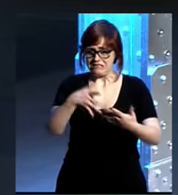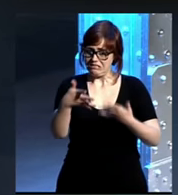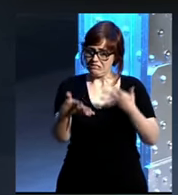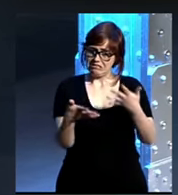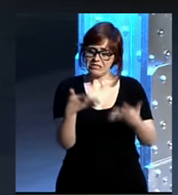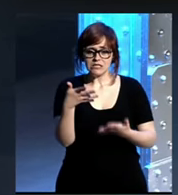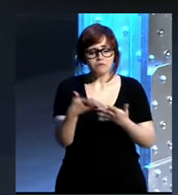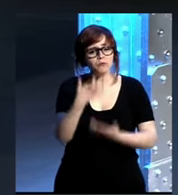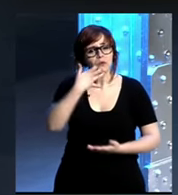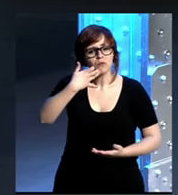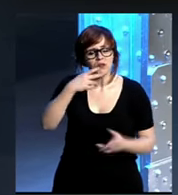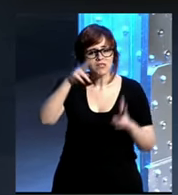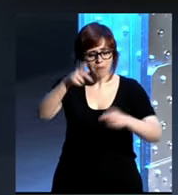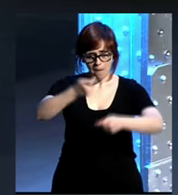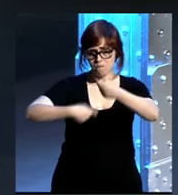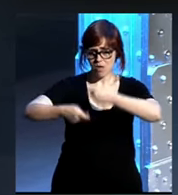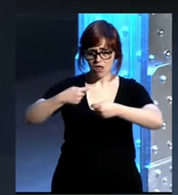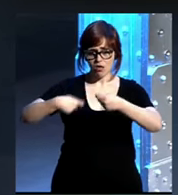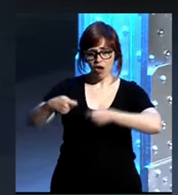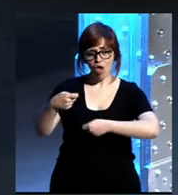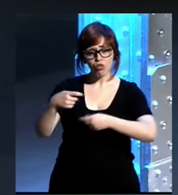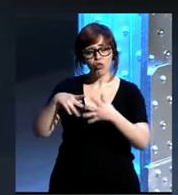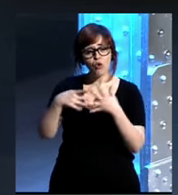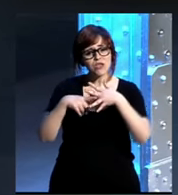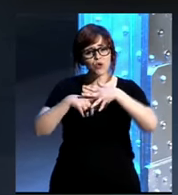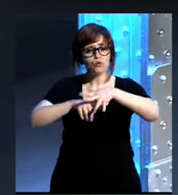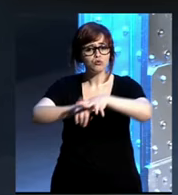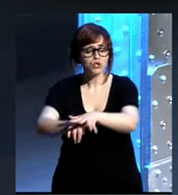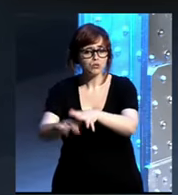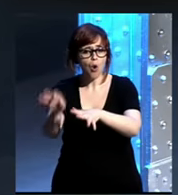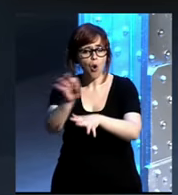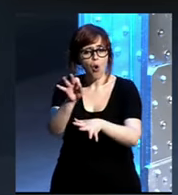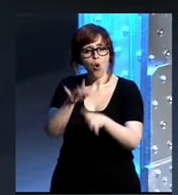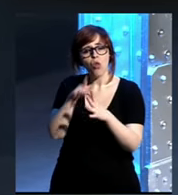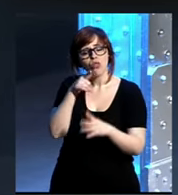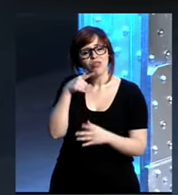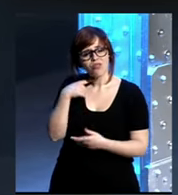cuando nos referimos a los mercados inclusivos o